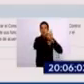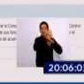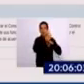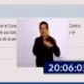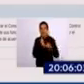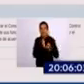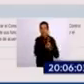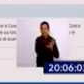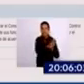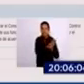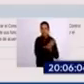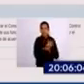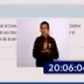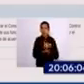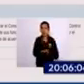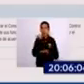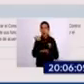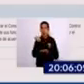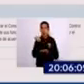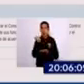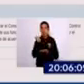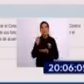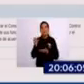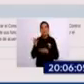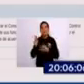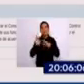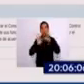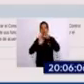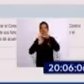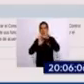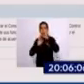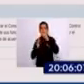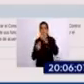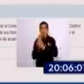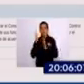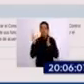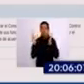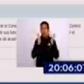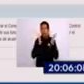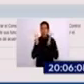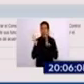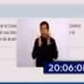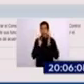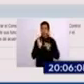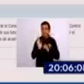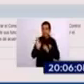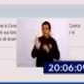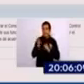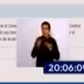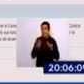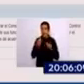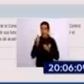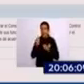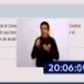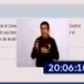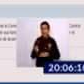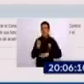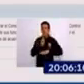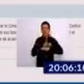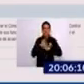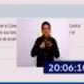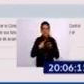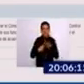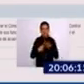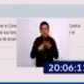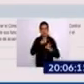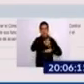sus actuales miembros y que el Consejo, que asuma transitoriamente sus funciones, tenga la potestad para evaluar